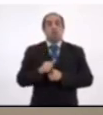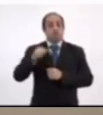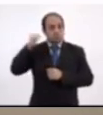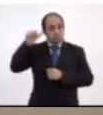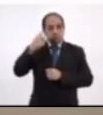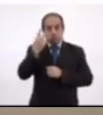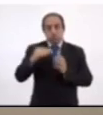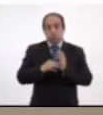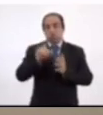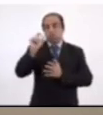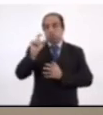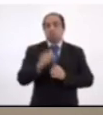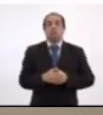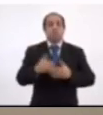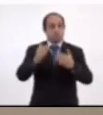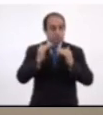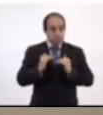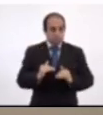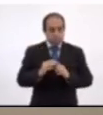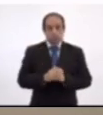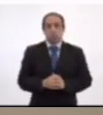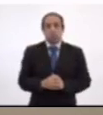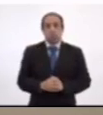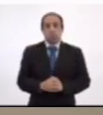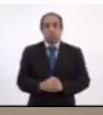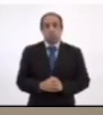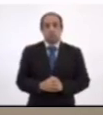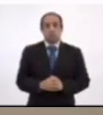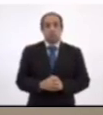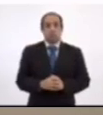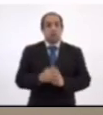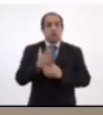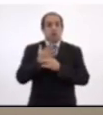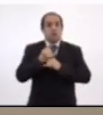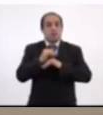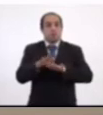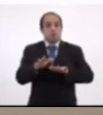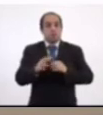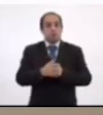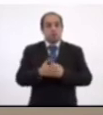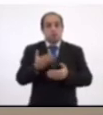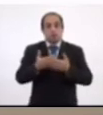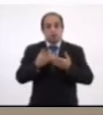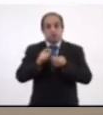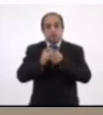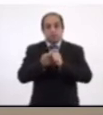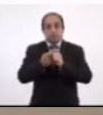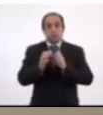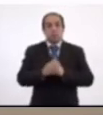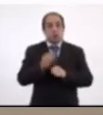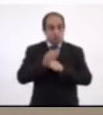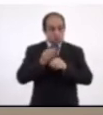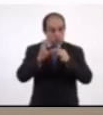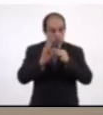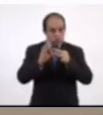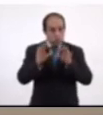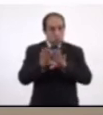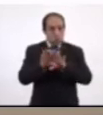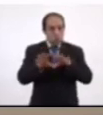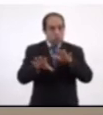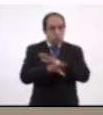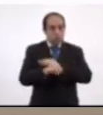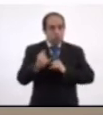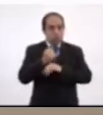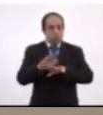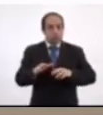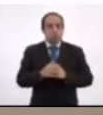2020. Siguiente. De acuerdo a los datos previos a la reconversión, ahorita les van a explicar cómo cambian estos datos,